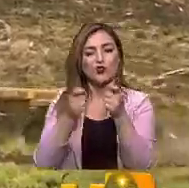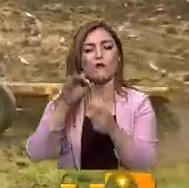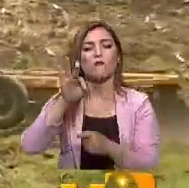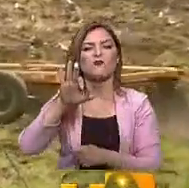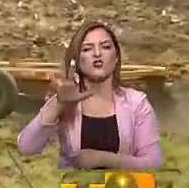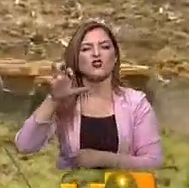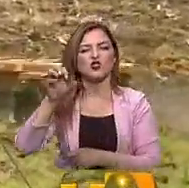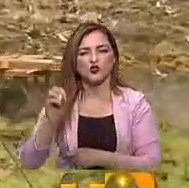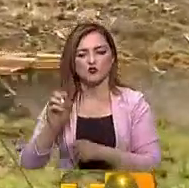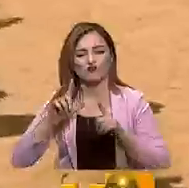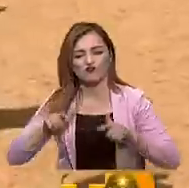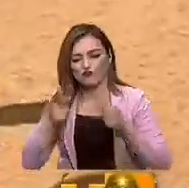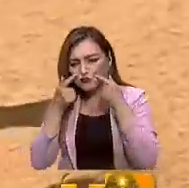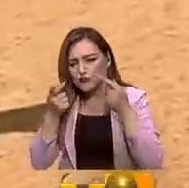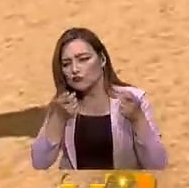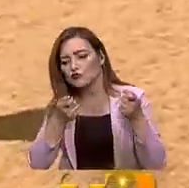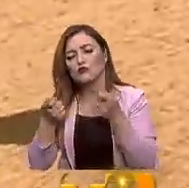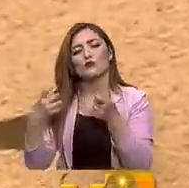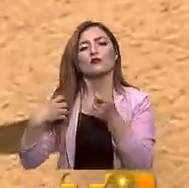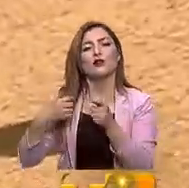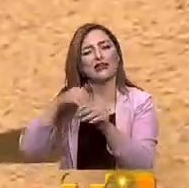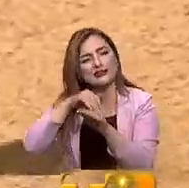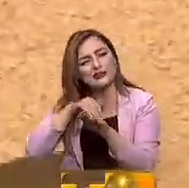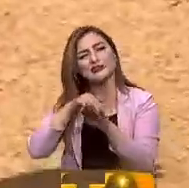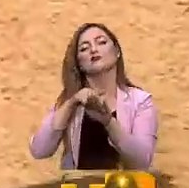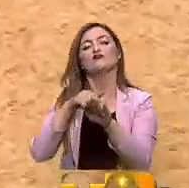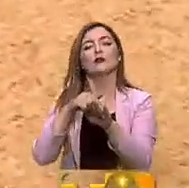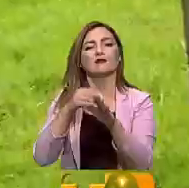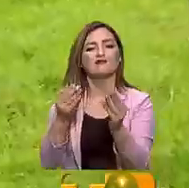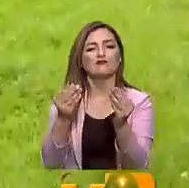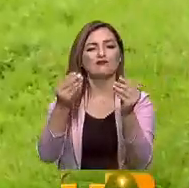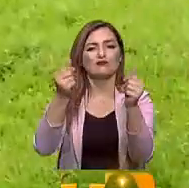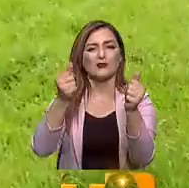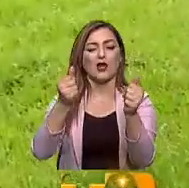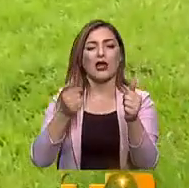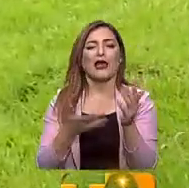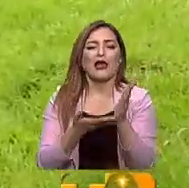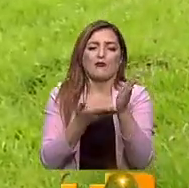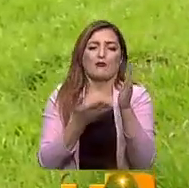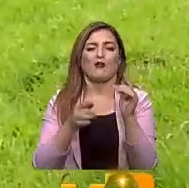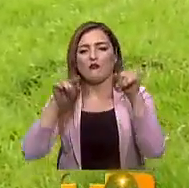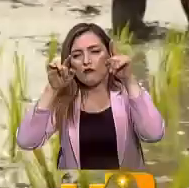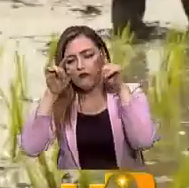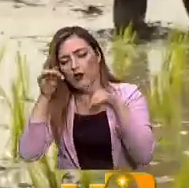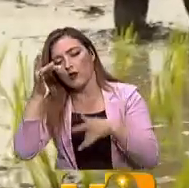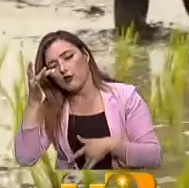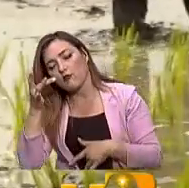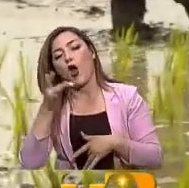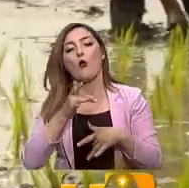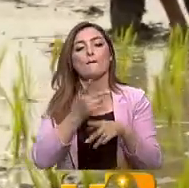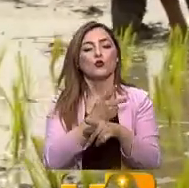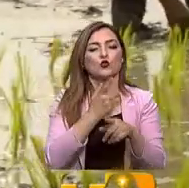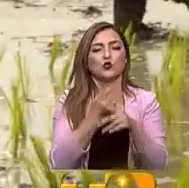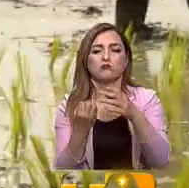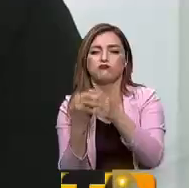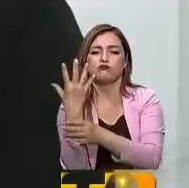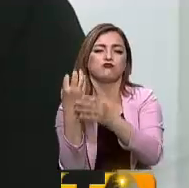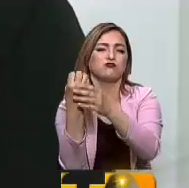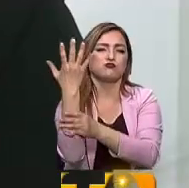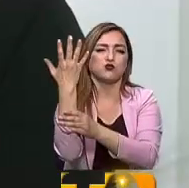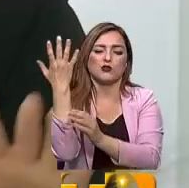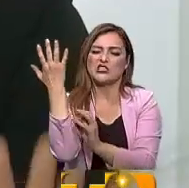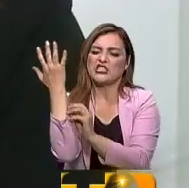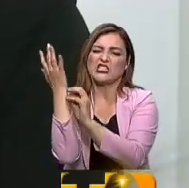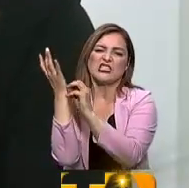Zoosanitario pueda garantizar la calidad y prevenir plagas y enfermedades de productos agrícolas y ganaderos.